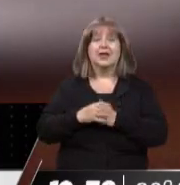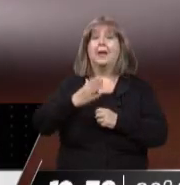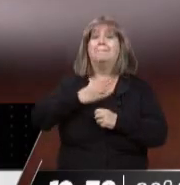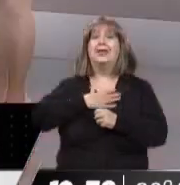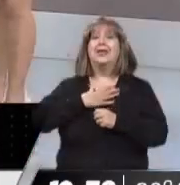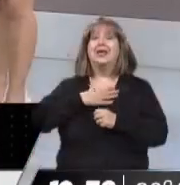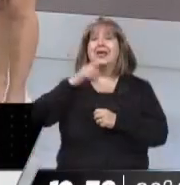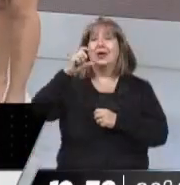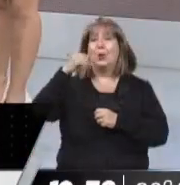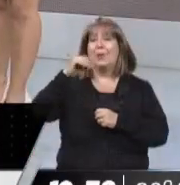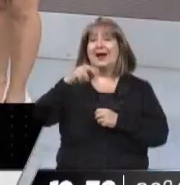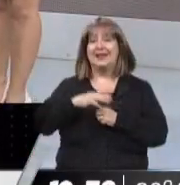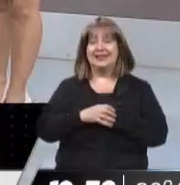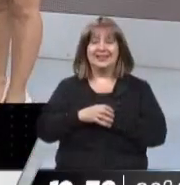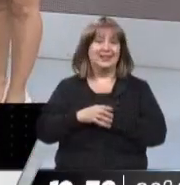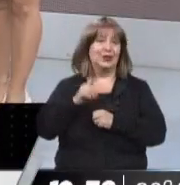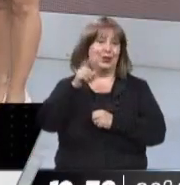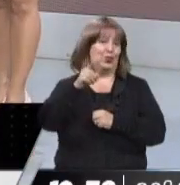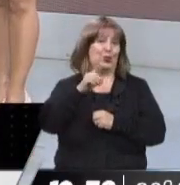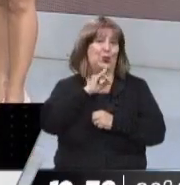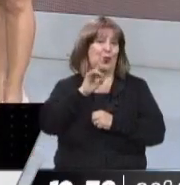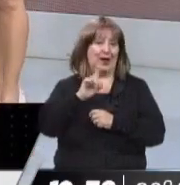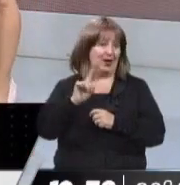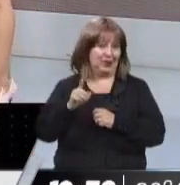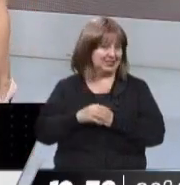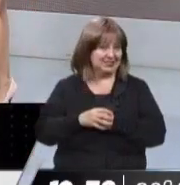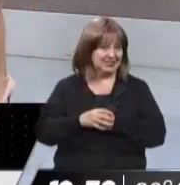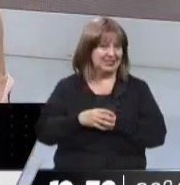viral durante todo el día de hoy y bien merecido que lo tiene. Me encantó, es muy lindo.